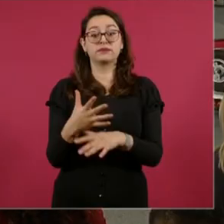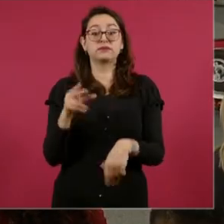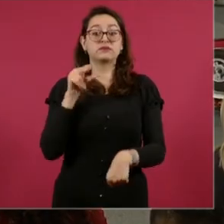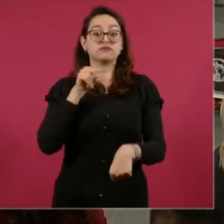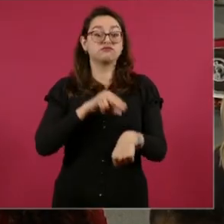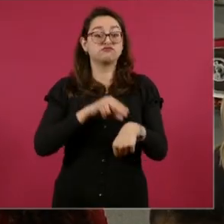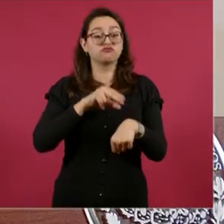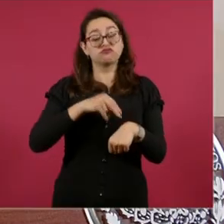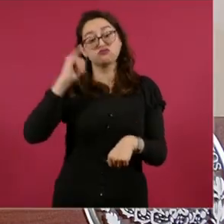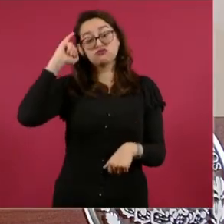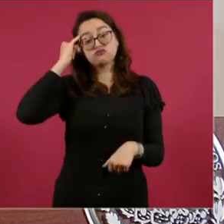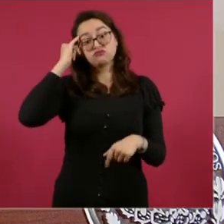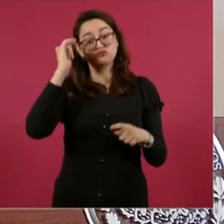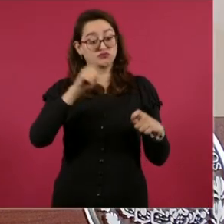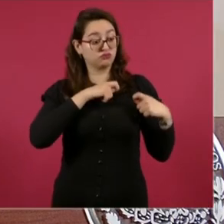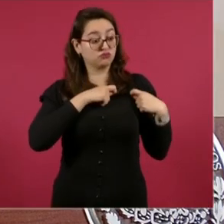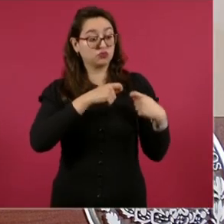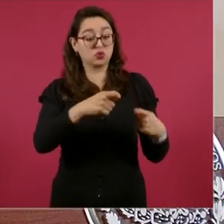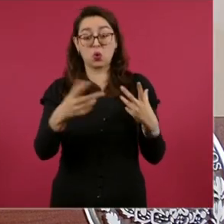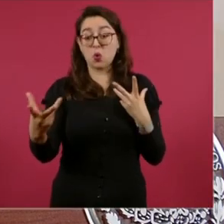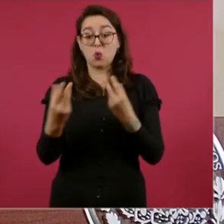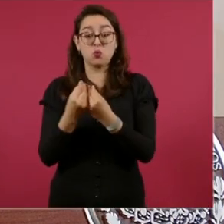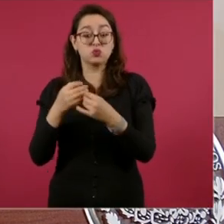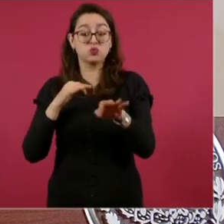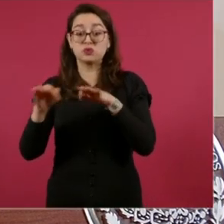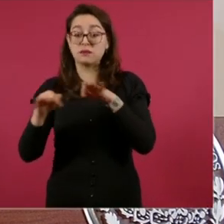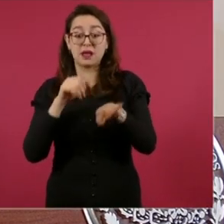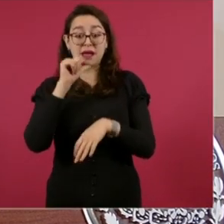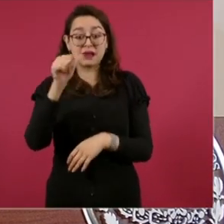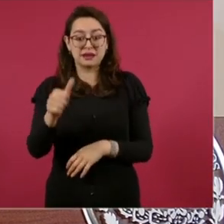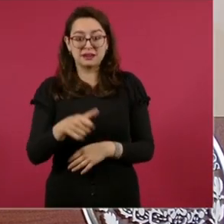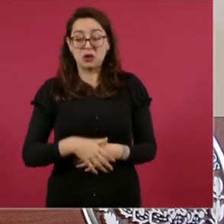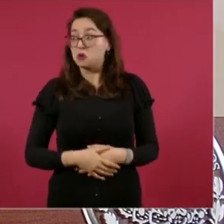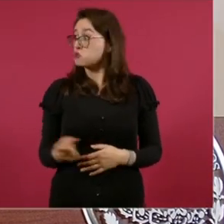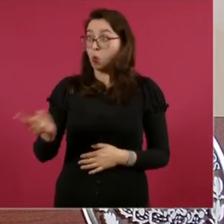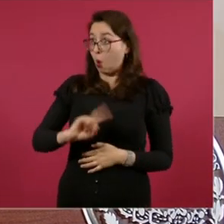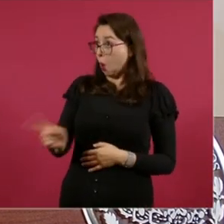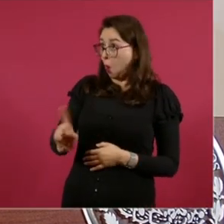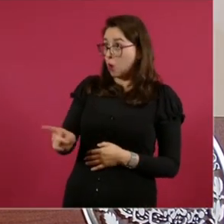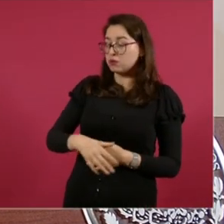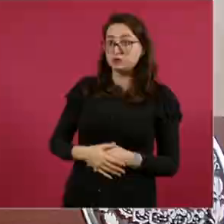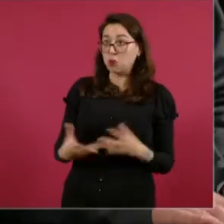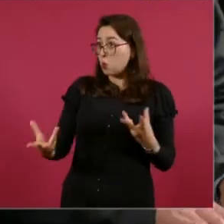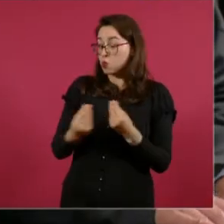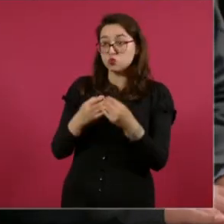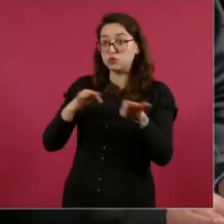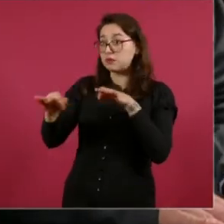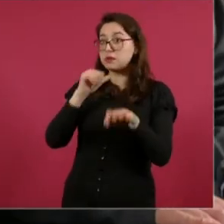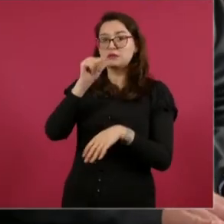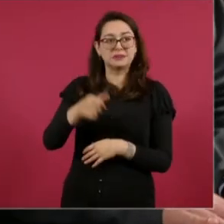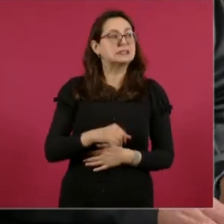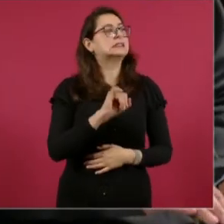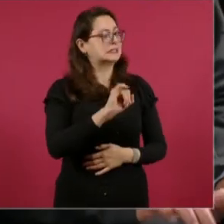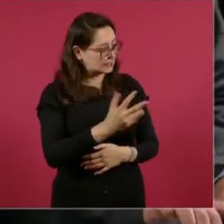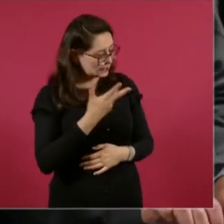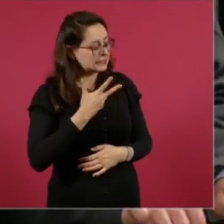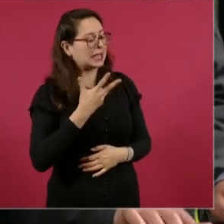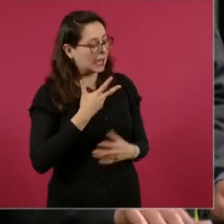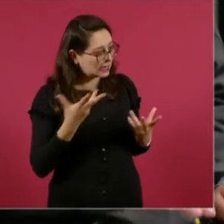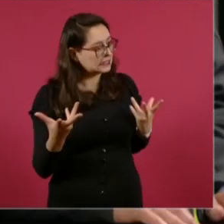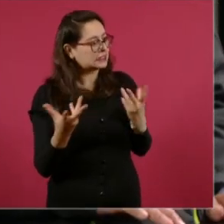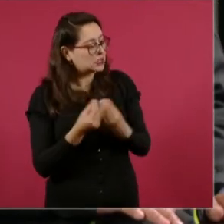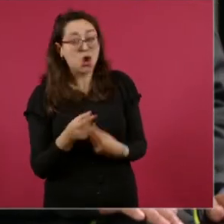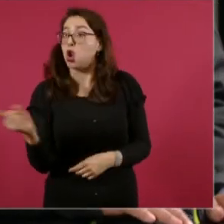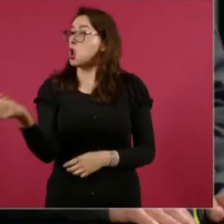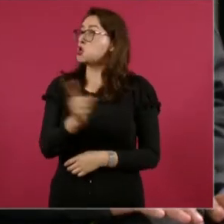médicos tradicionales no están incorporados. ¿No están incorporados? Sí. ¿Cómo? En el Seguro Social, en no,